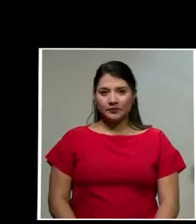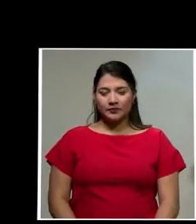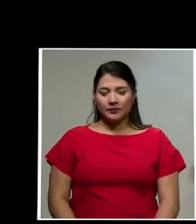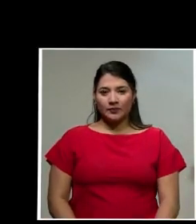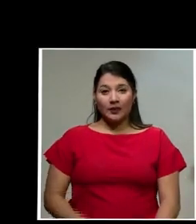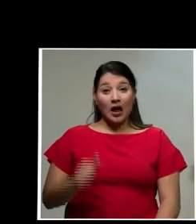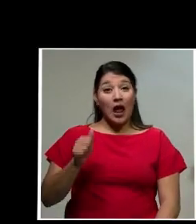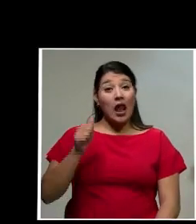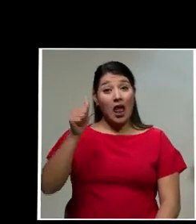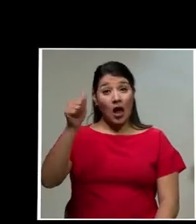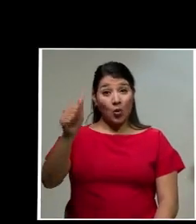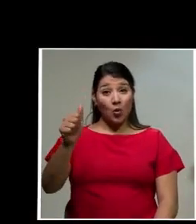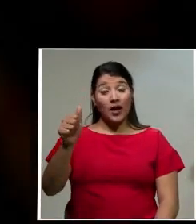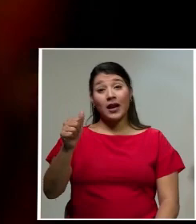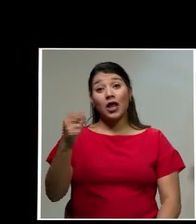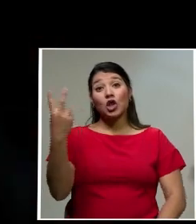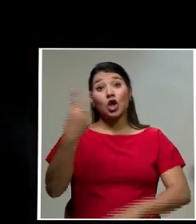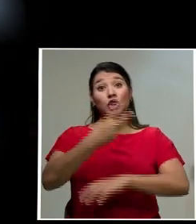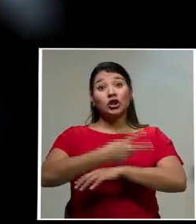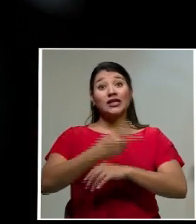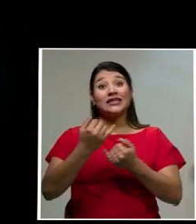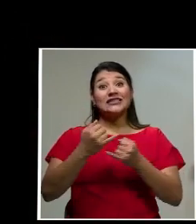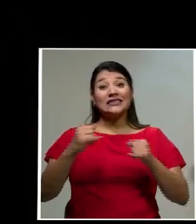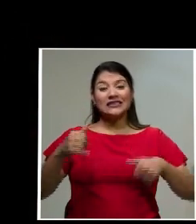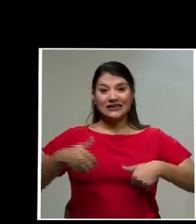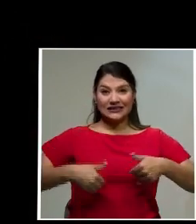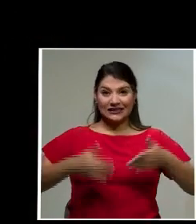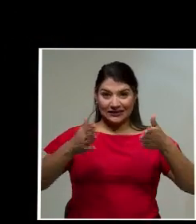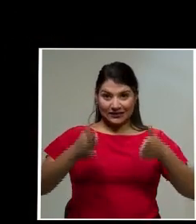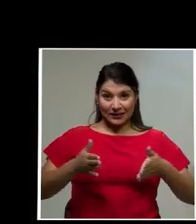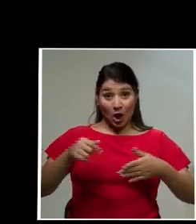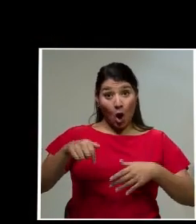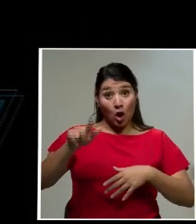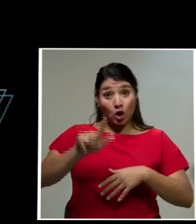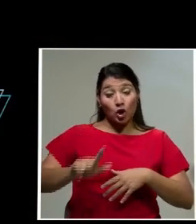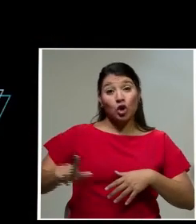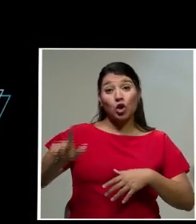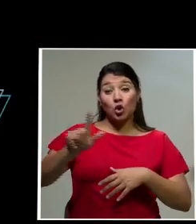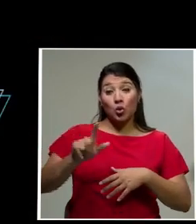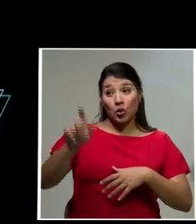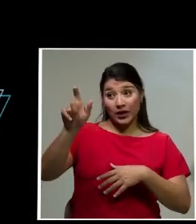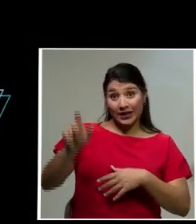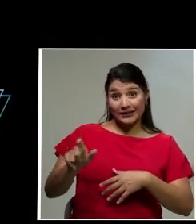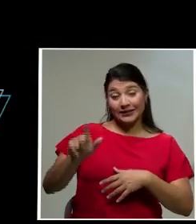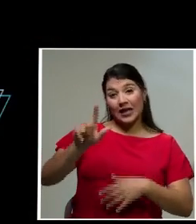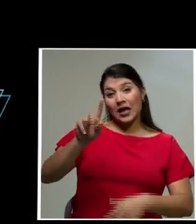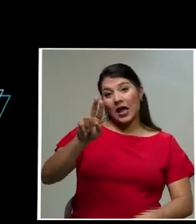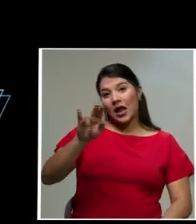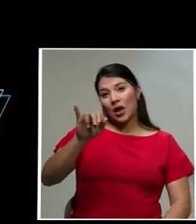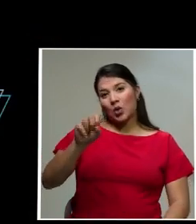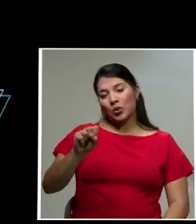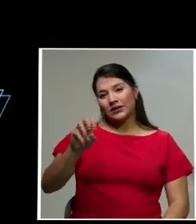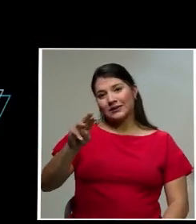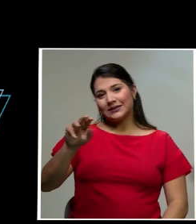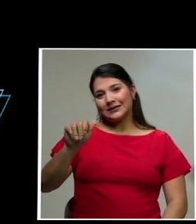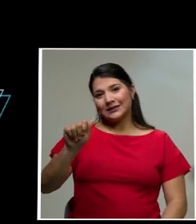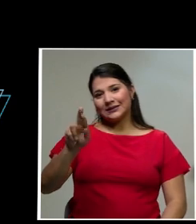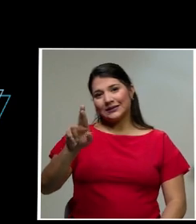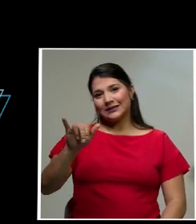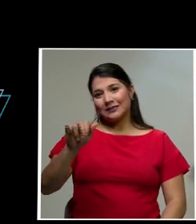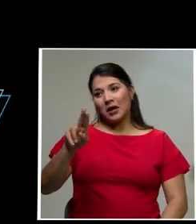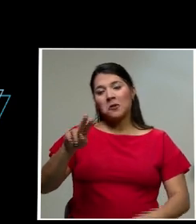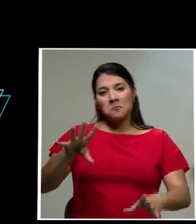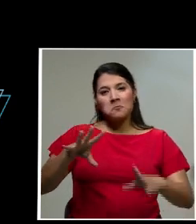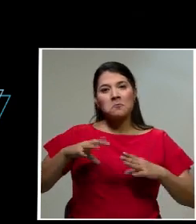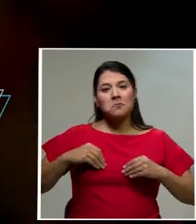La liga estuvo menos de 2 días sin técnico, porque este lunes uno de sus ídolos asumió el banquillo tras la salida de Andrés Carevic, quien dejó